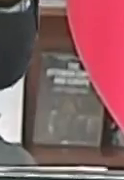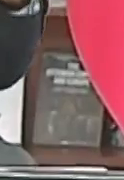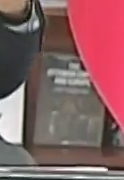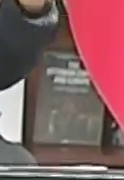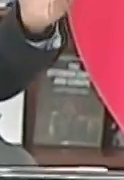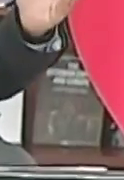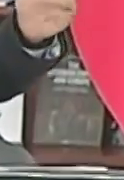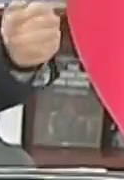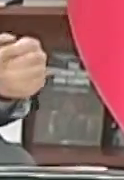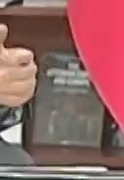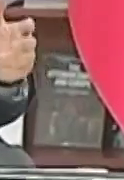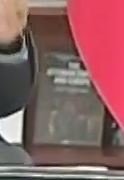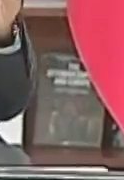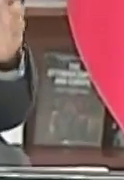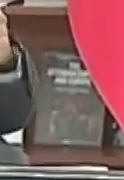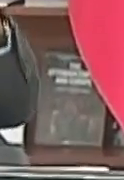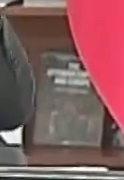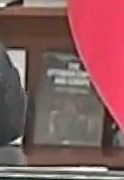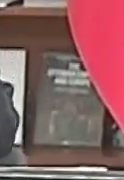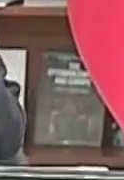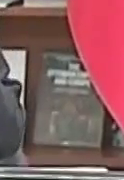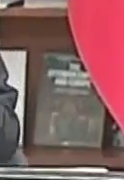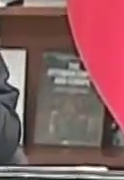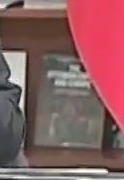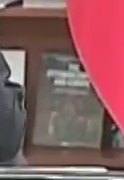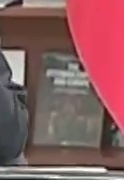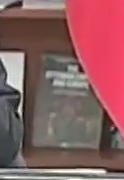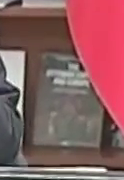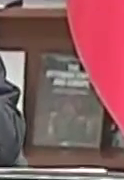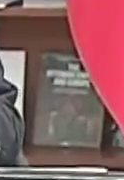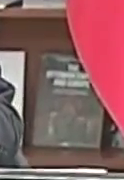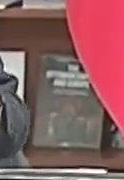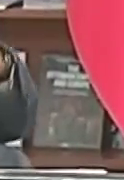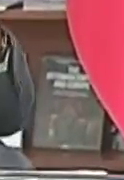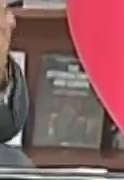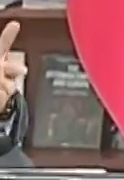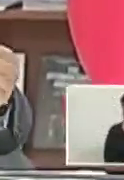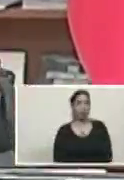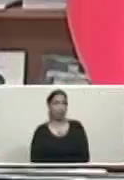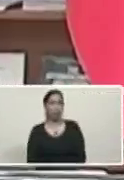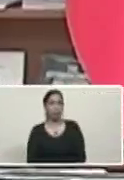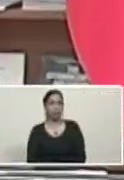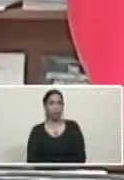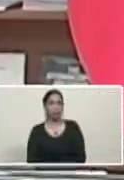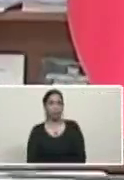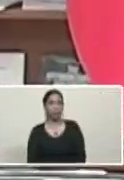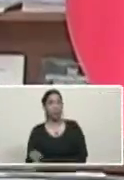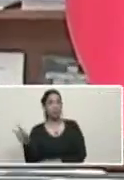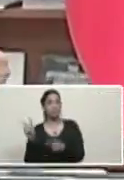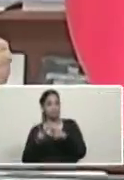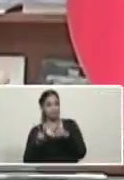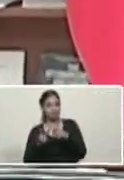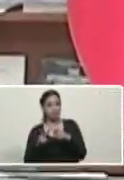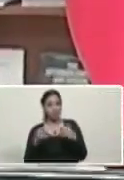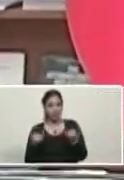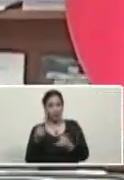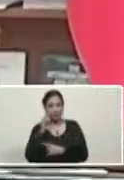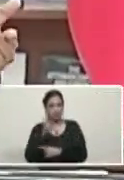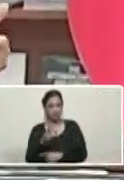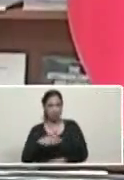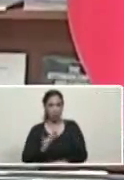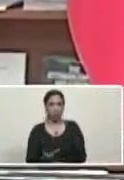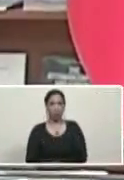grandes entrevistas a grandes escritores que hemos rescatado del archivo audiovisual de la Biblioteca Nacional y de Venezolana de Televisión, y así podremos nosotros